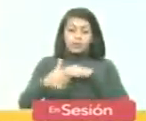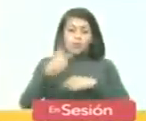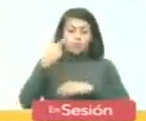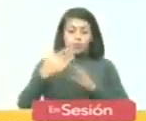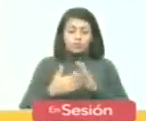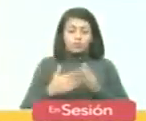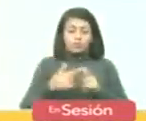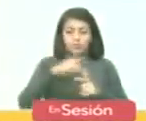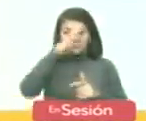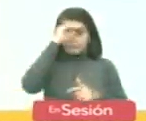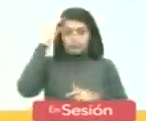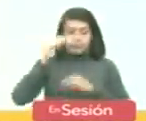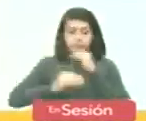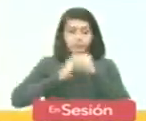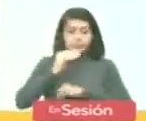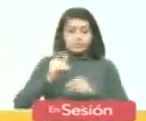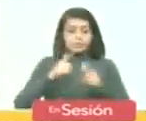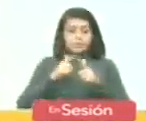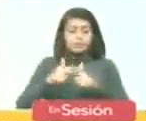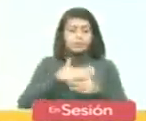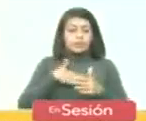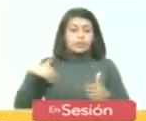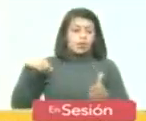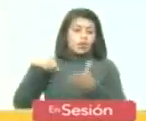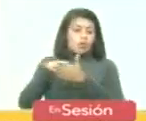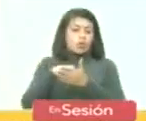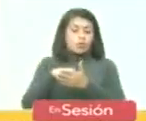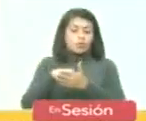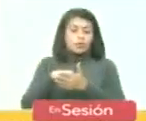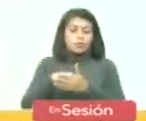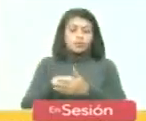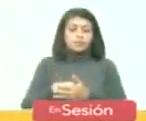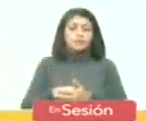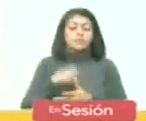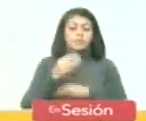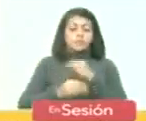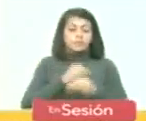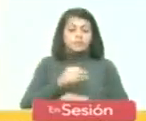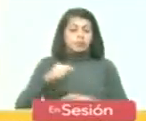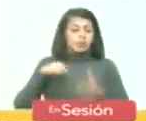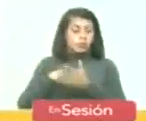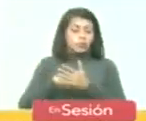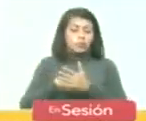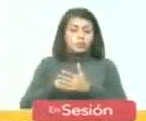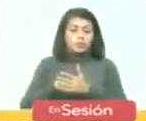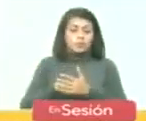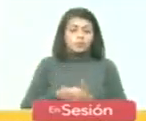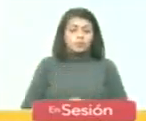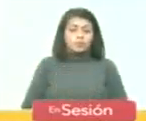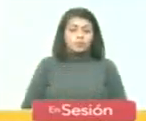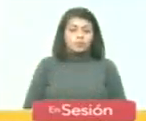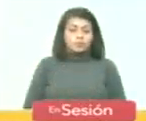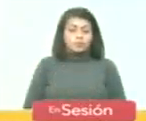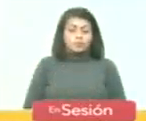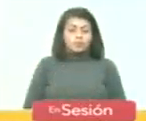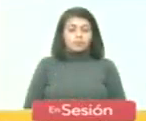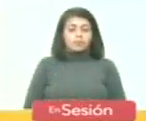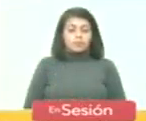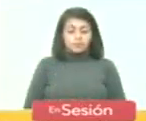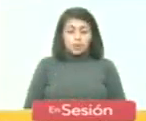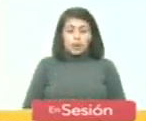Trump, que se da en ese intento de golpe de Estado que derivó en el golpe de los plátanos, que fue